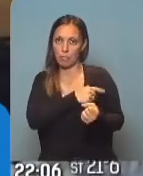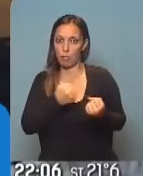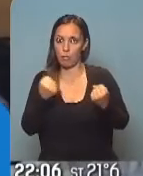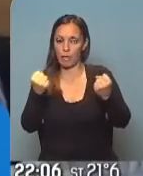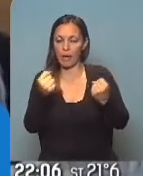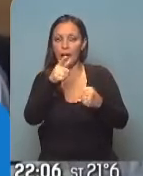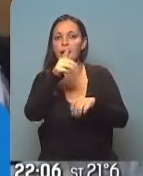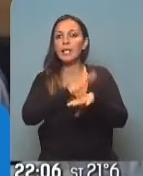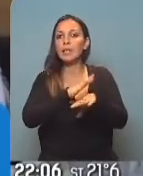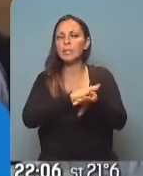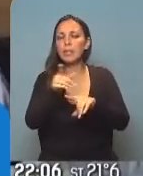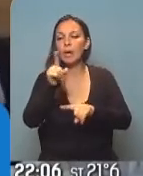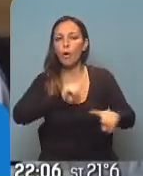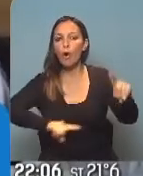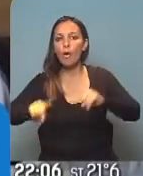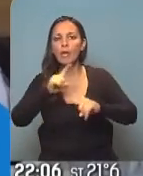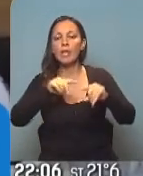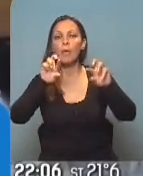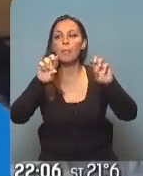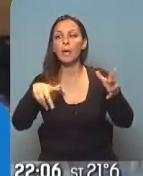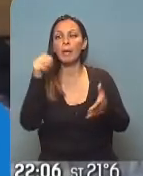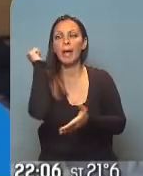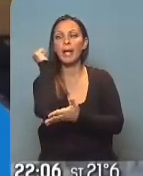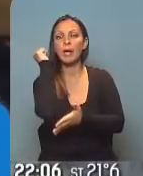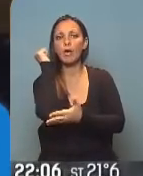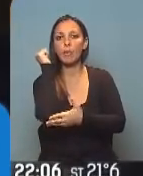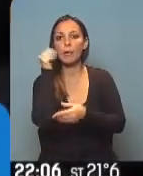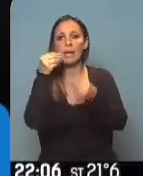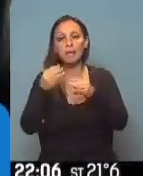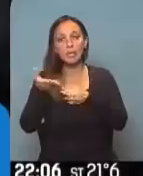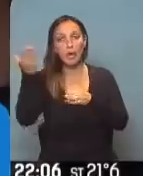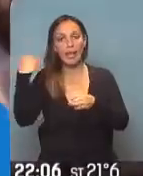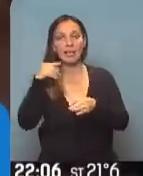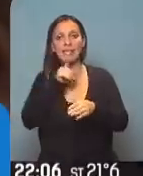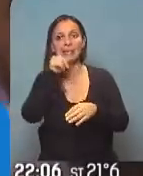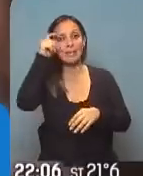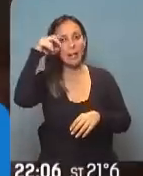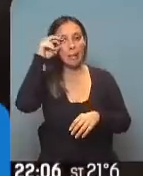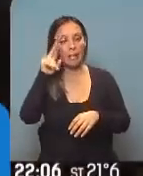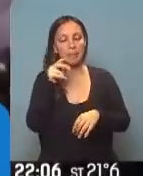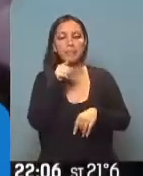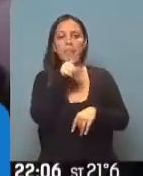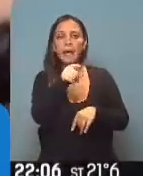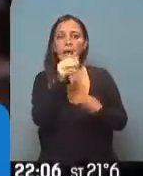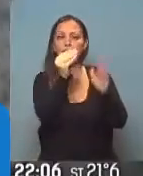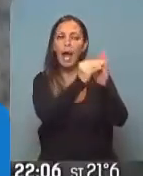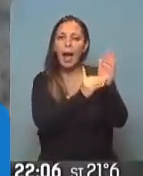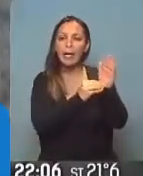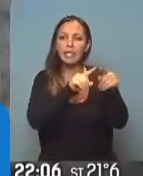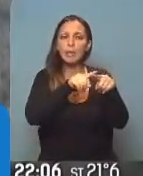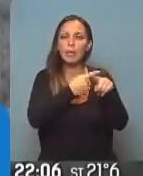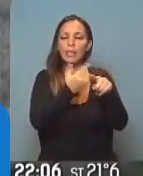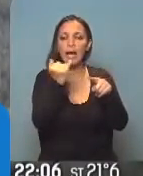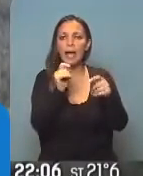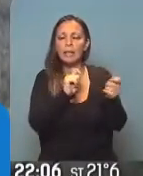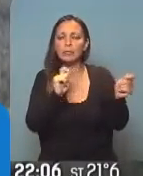la continuación y profundización del programa económico iniciado por Michel Temer. Tiene en agenda un ambicioso plan de privatizaciones